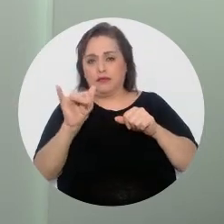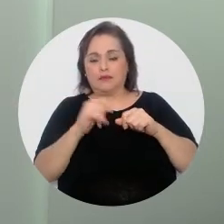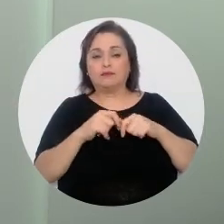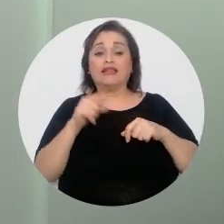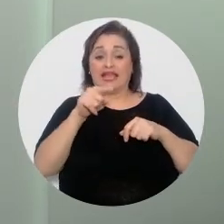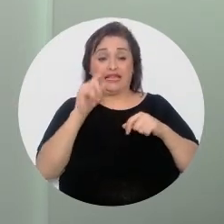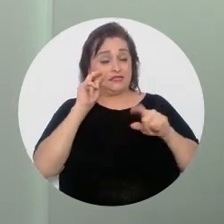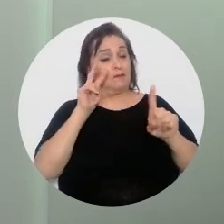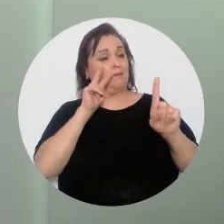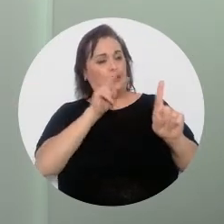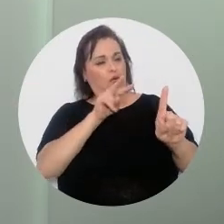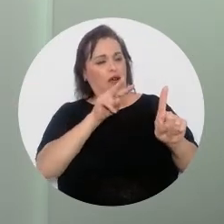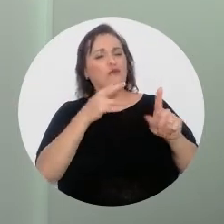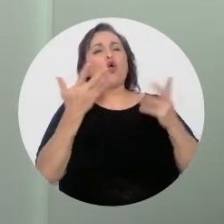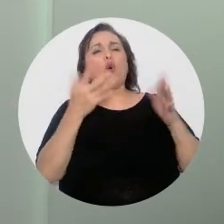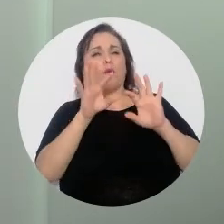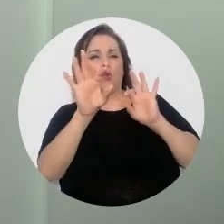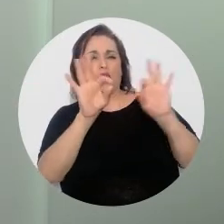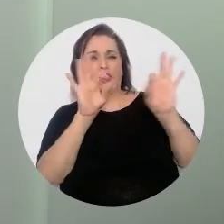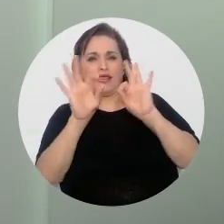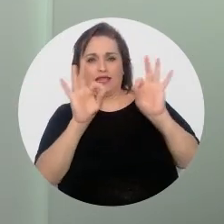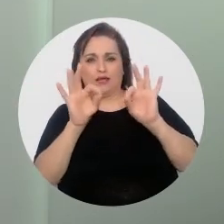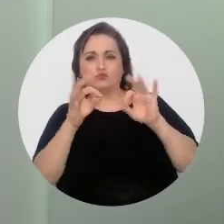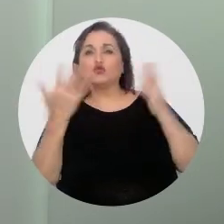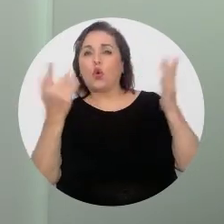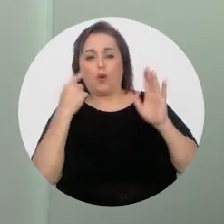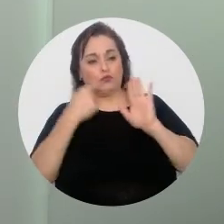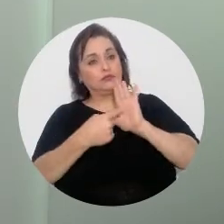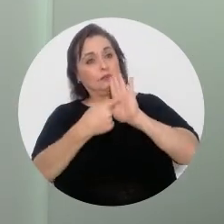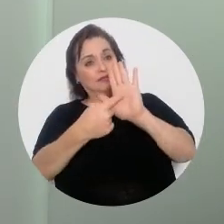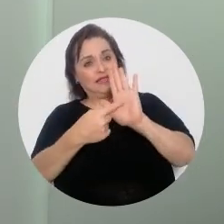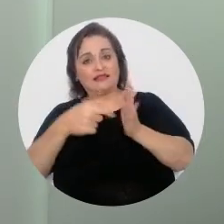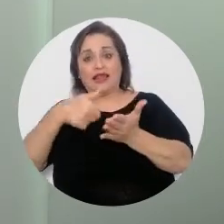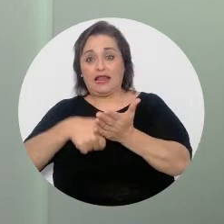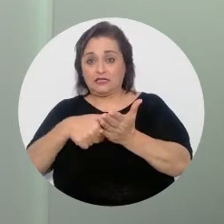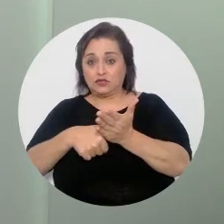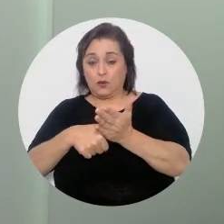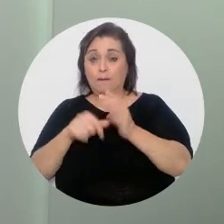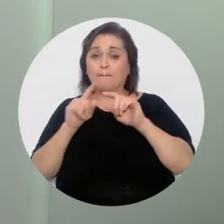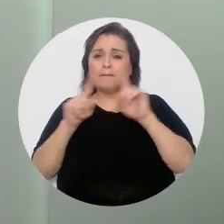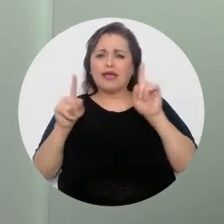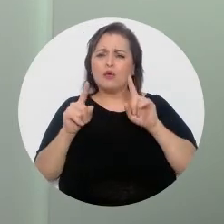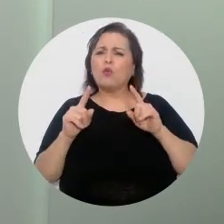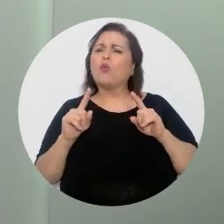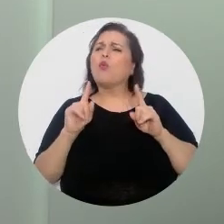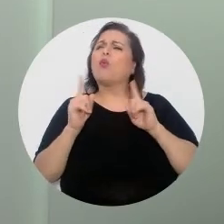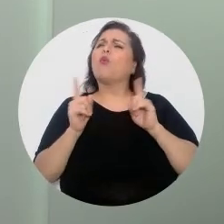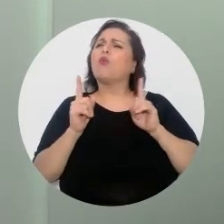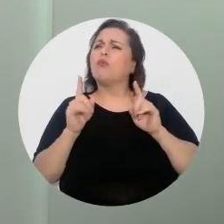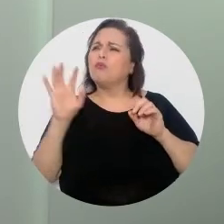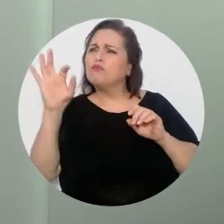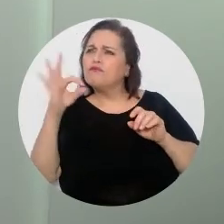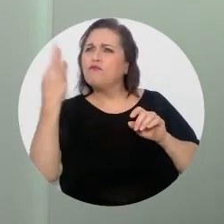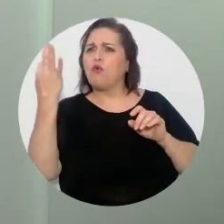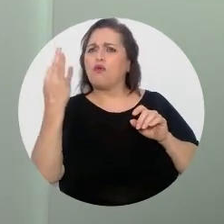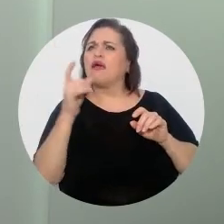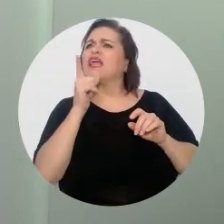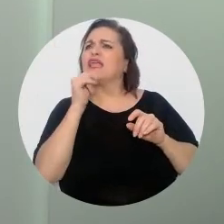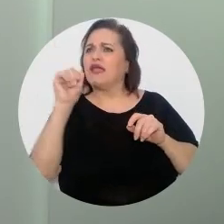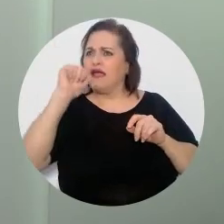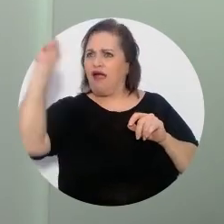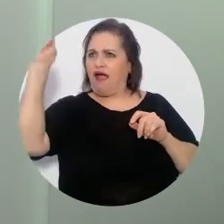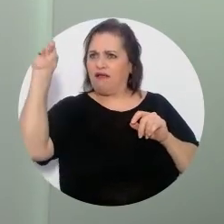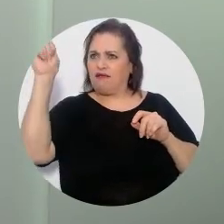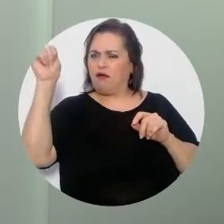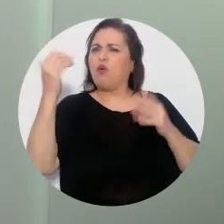Bien, este es el panorama de cómo los elegimos o cómo se presentan a elección, pero ¿cuál es la forma en que